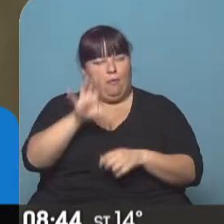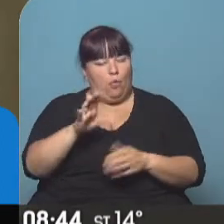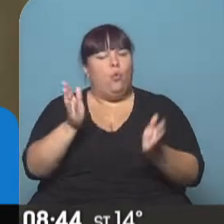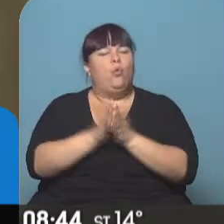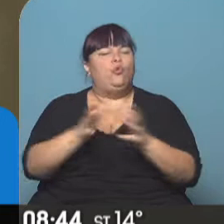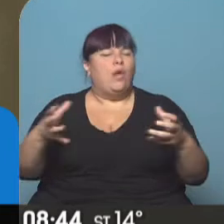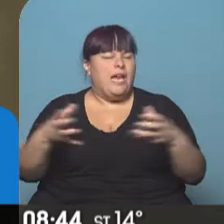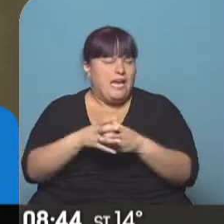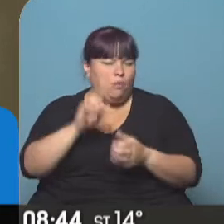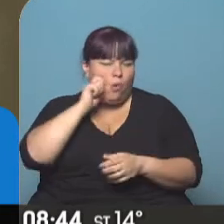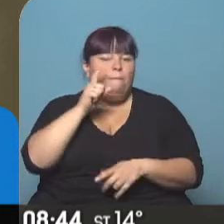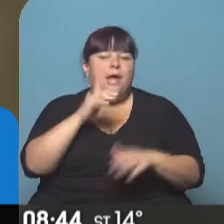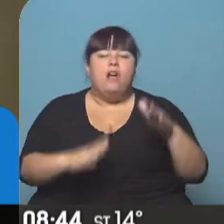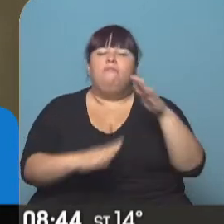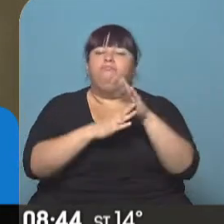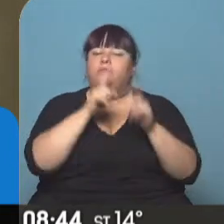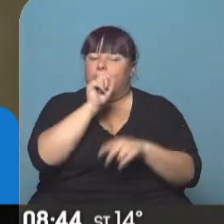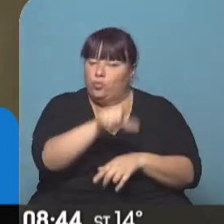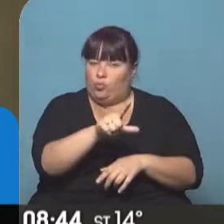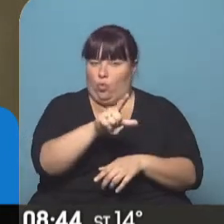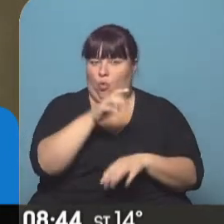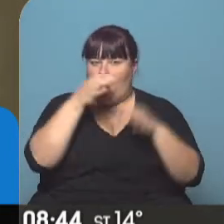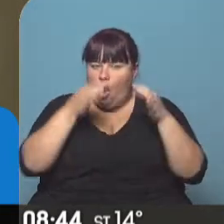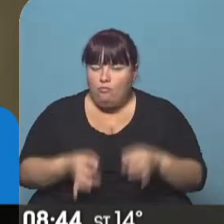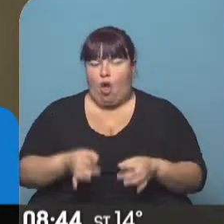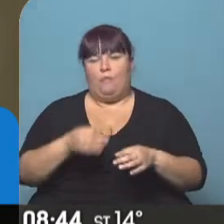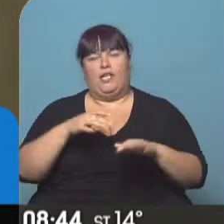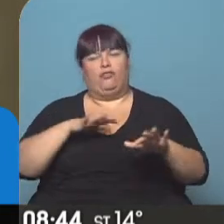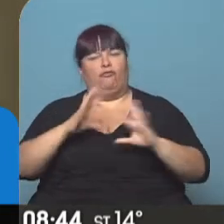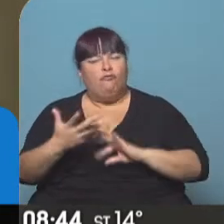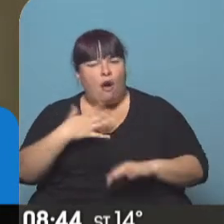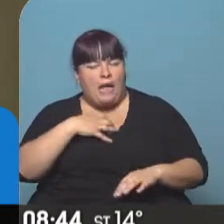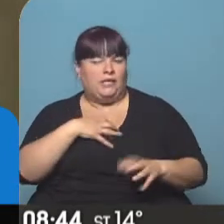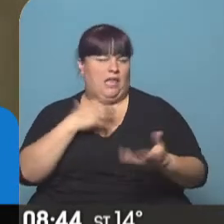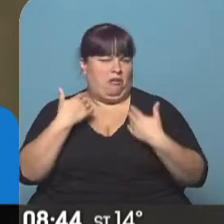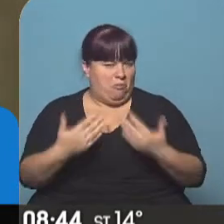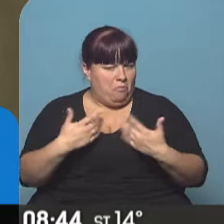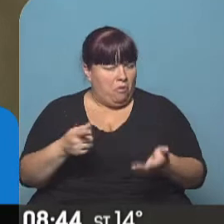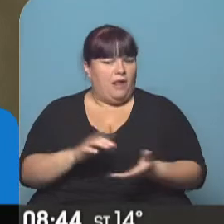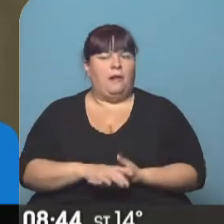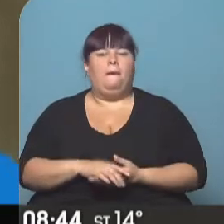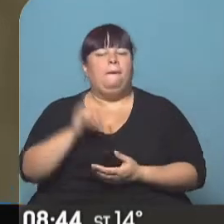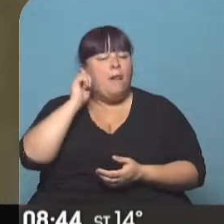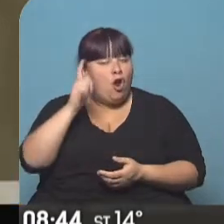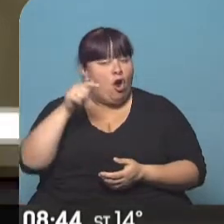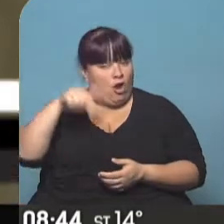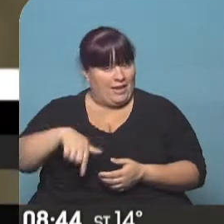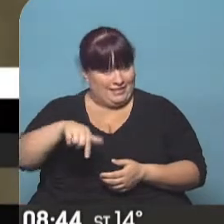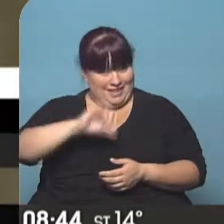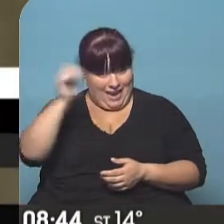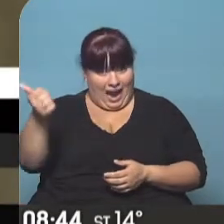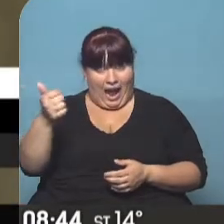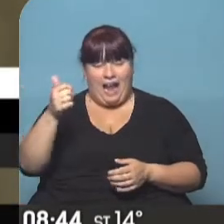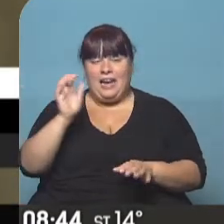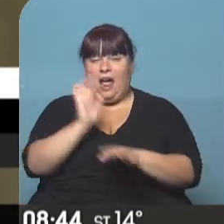equipo pero liderado por su compromiso por su actitud y por su capacidad ha hecho de que este triunfo que ha